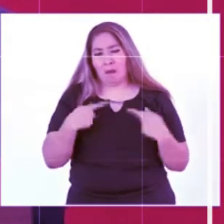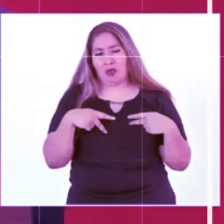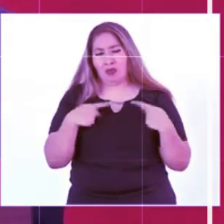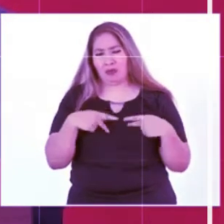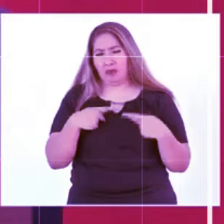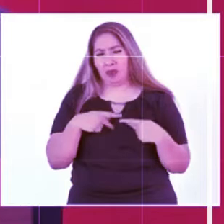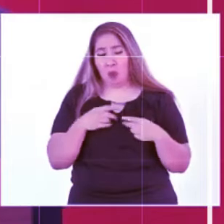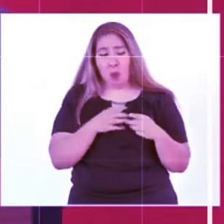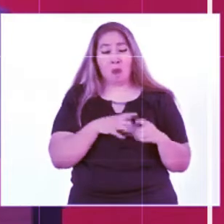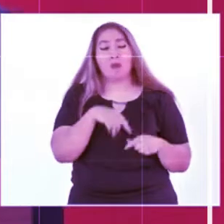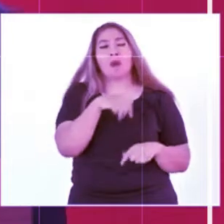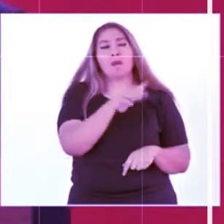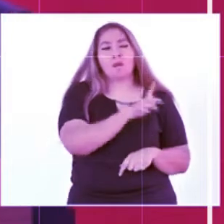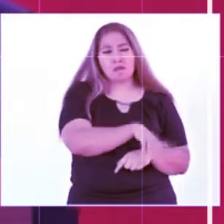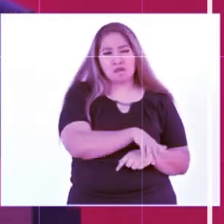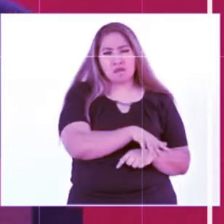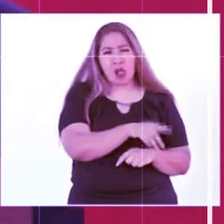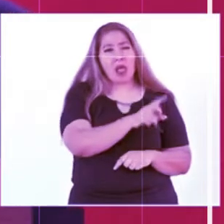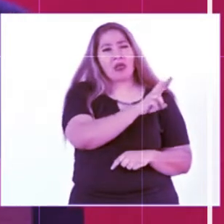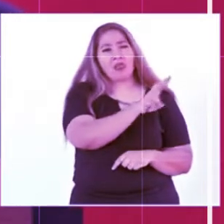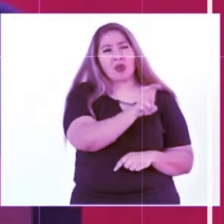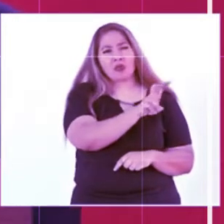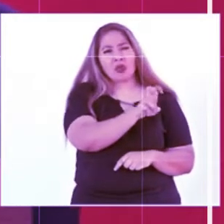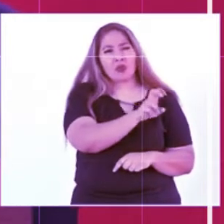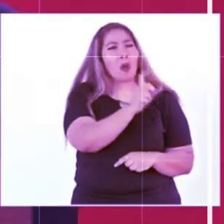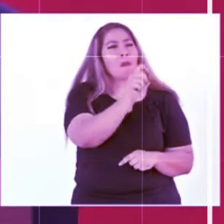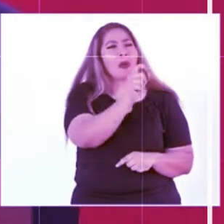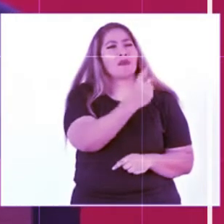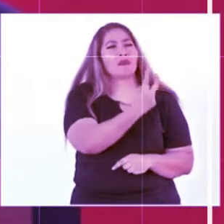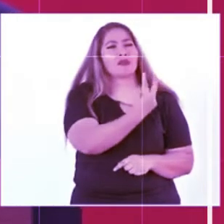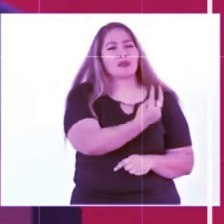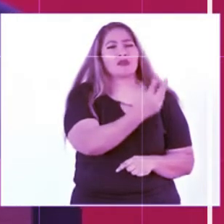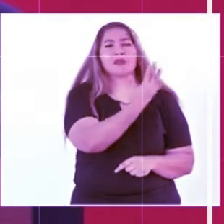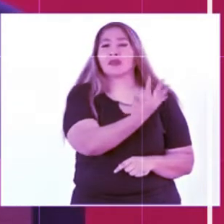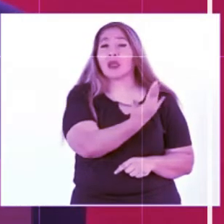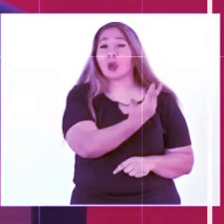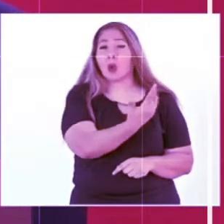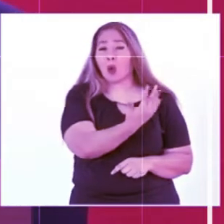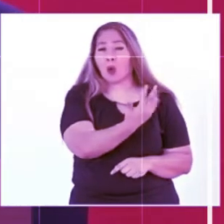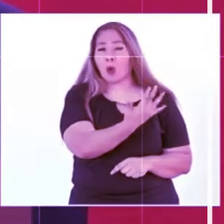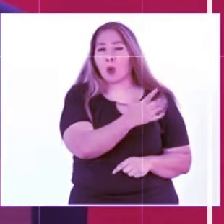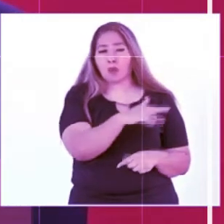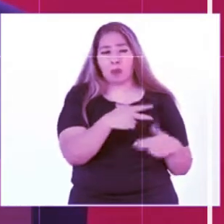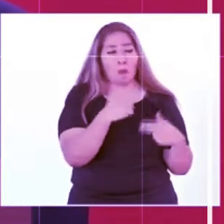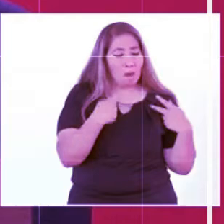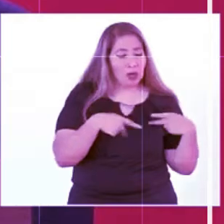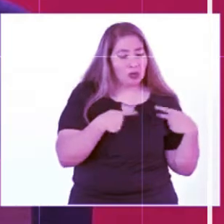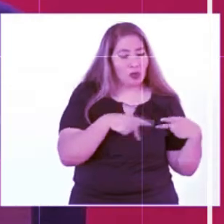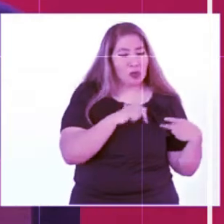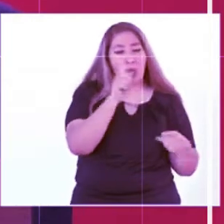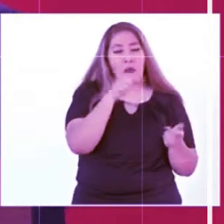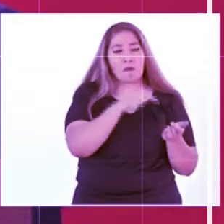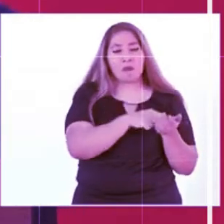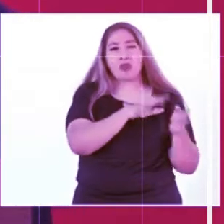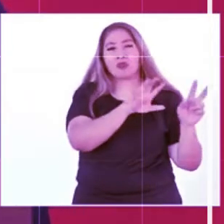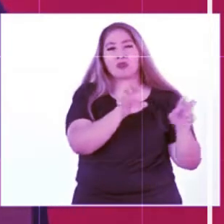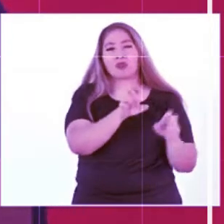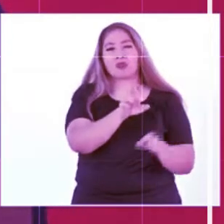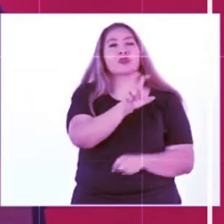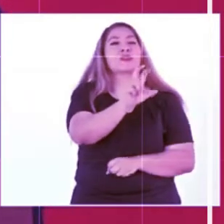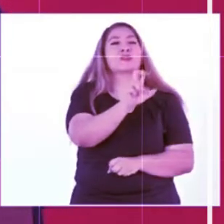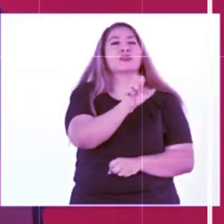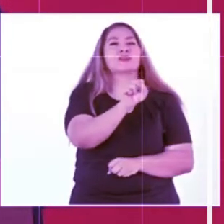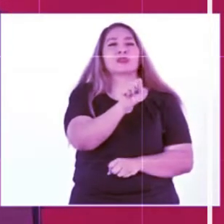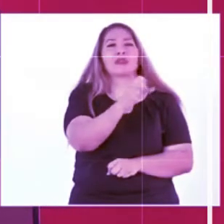pasó de 225 habitantes en